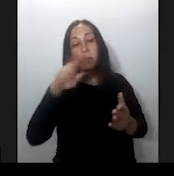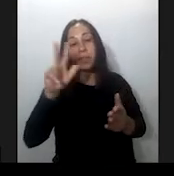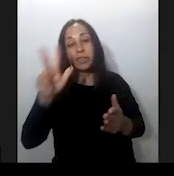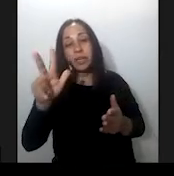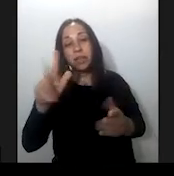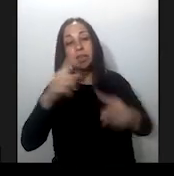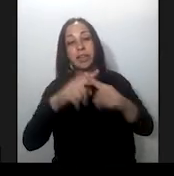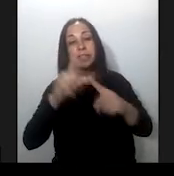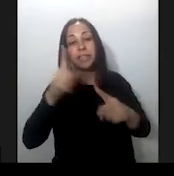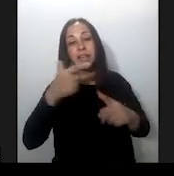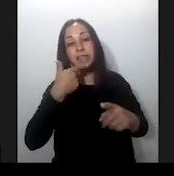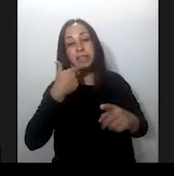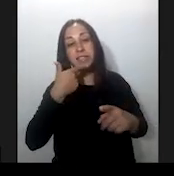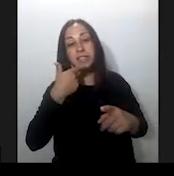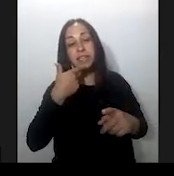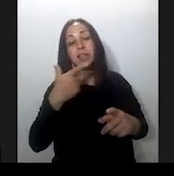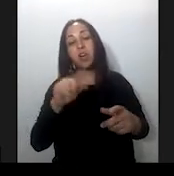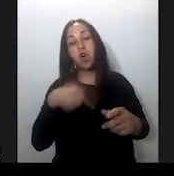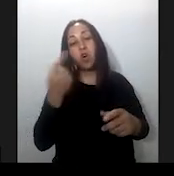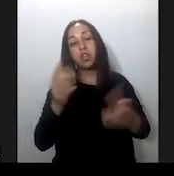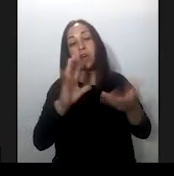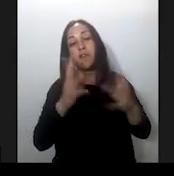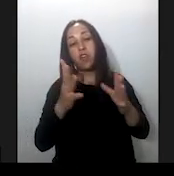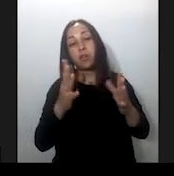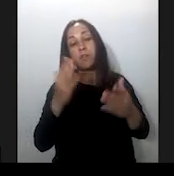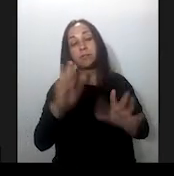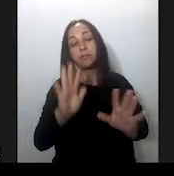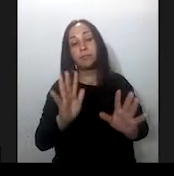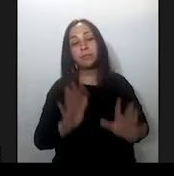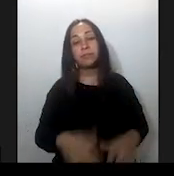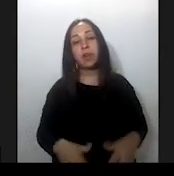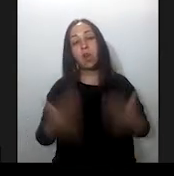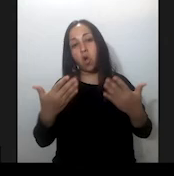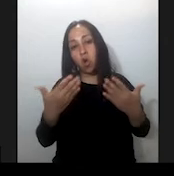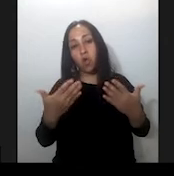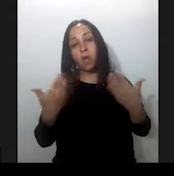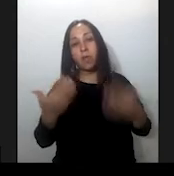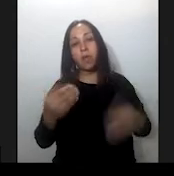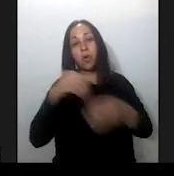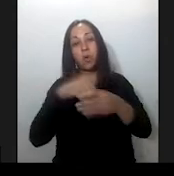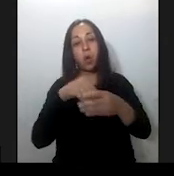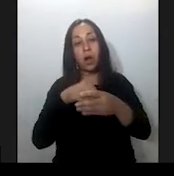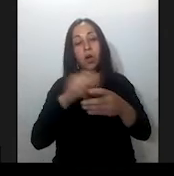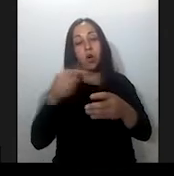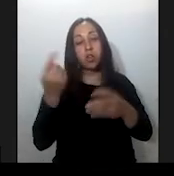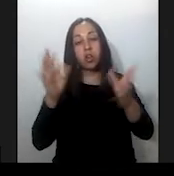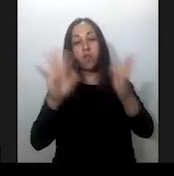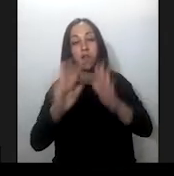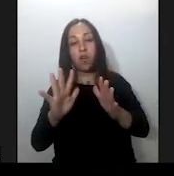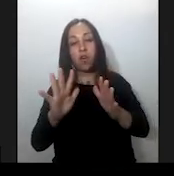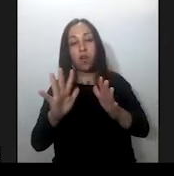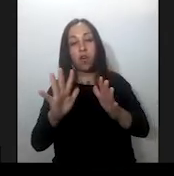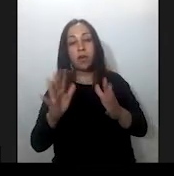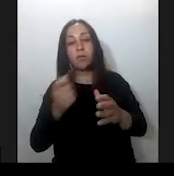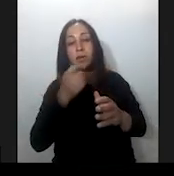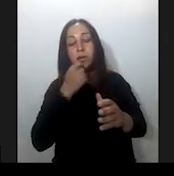un formato XLS. No tiene, es como otro formato de lectura de Excel. Obviamente también podríamos guardarlo en otro formato, como